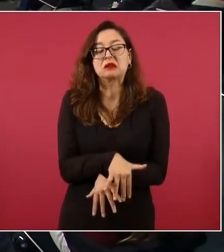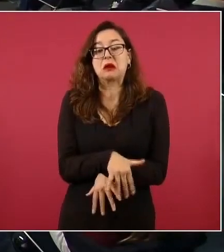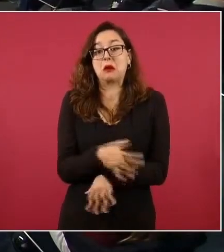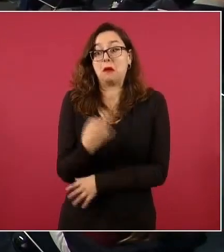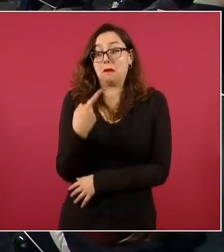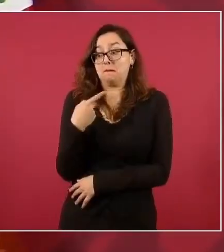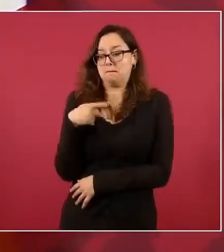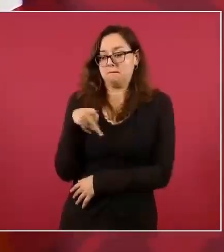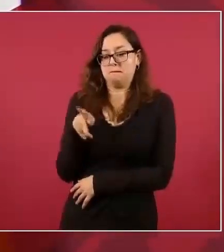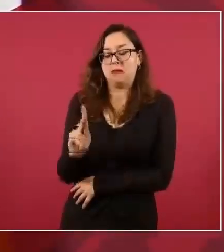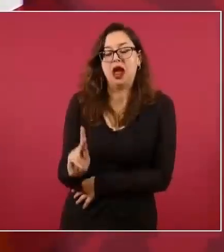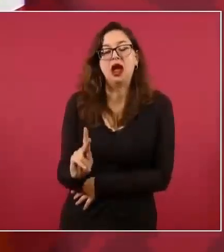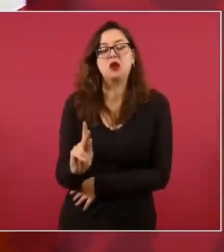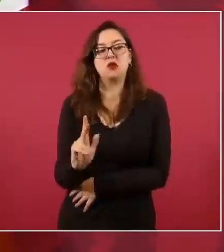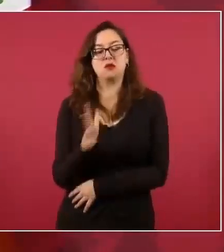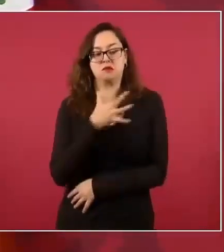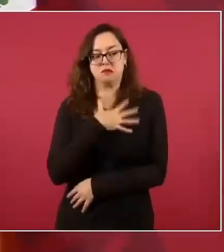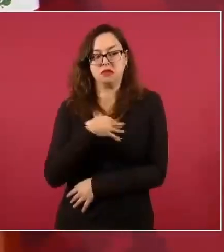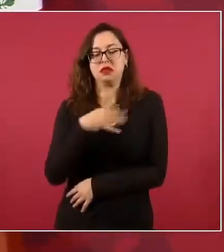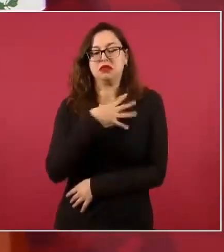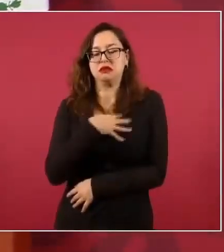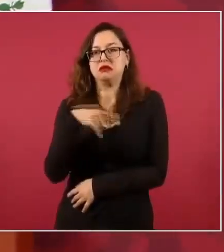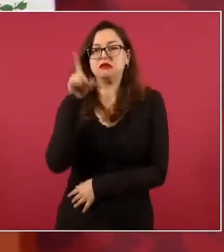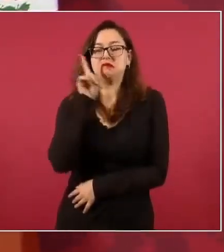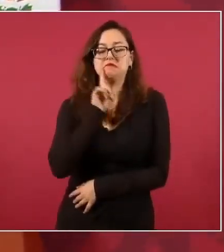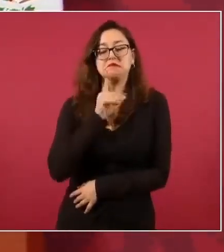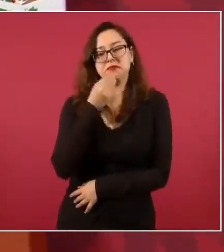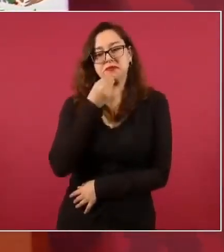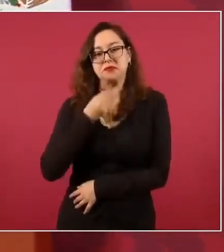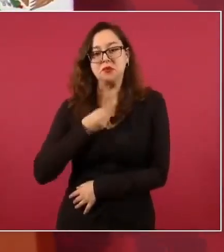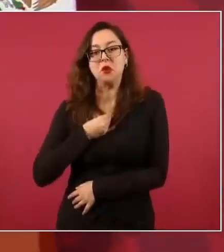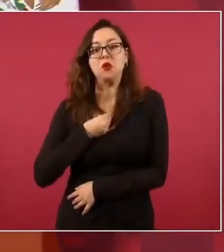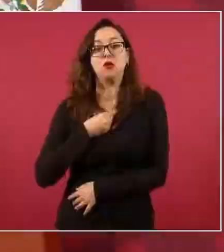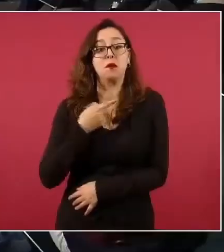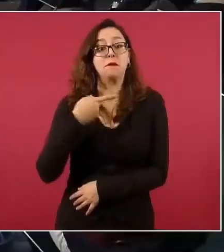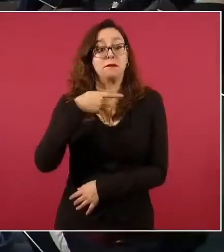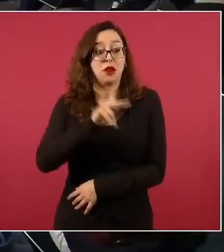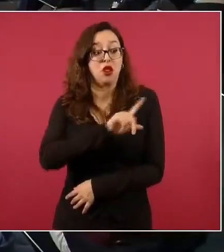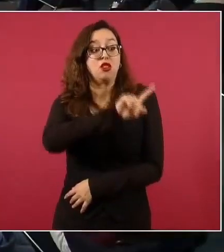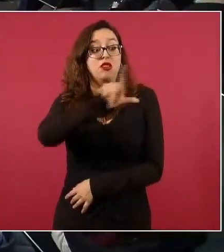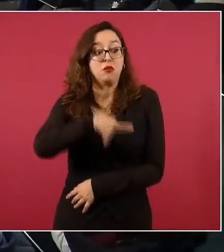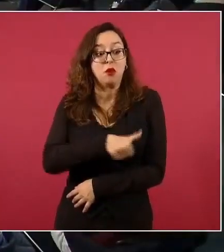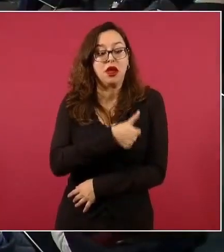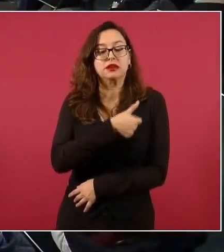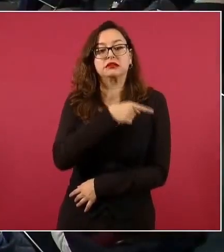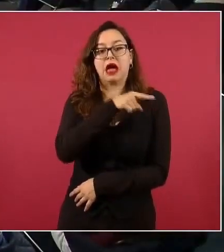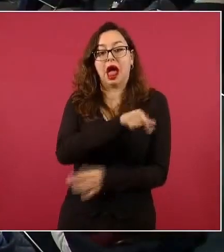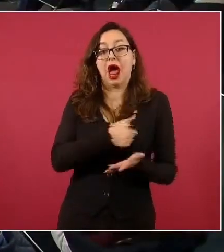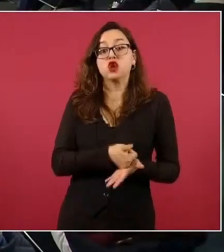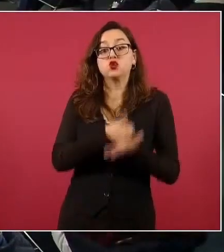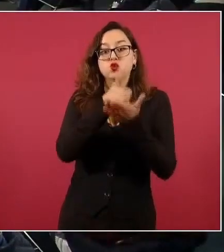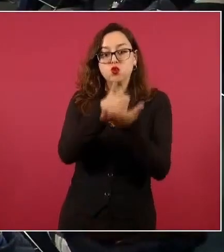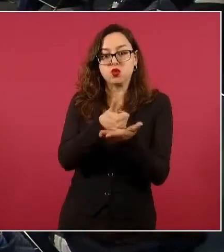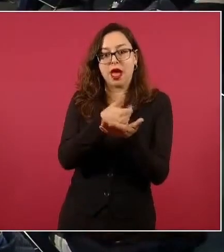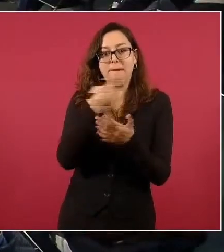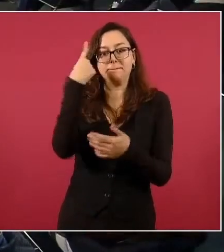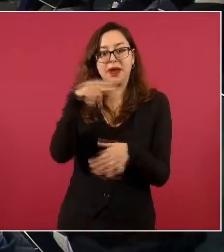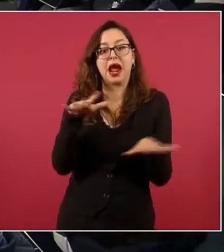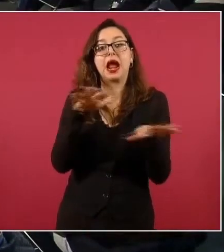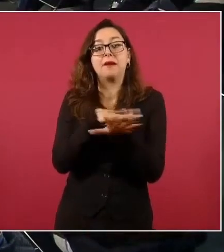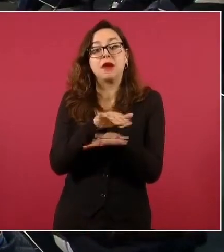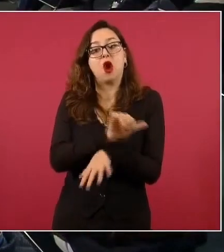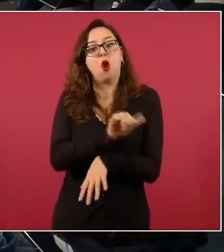influencia que tenían, sí, el privilegio de mandar. A ver, síguele. Gracias a Héctor. Mandar a otro pueblo